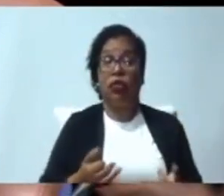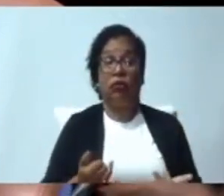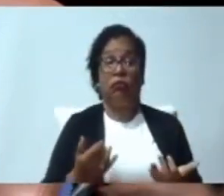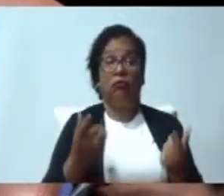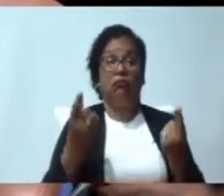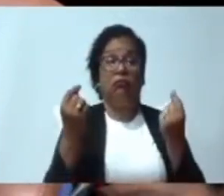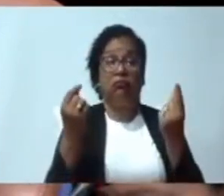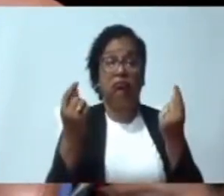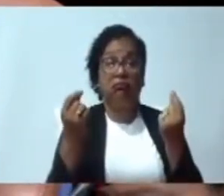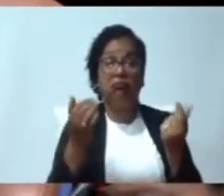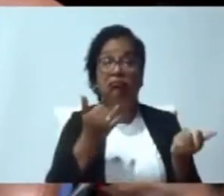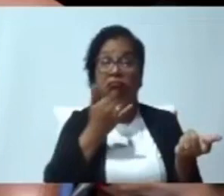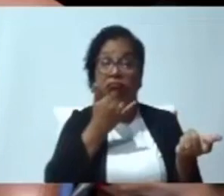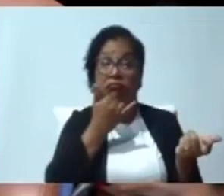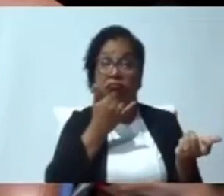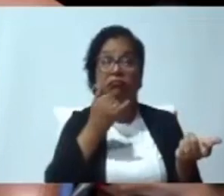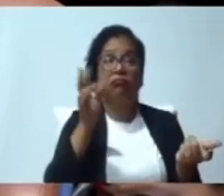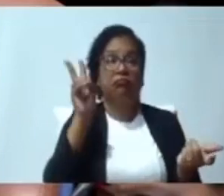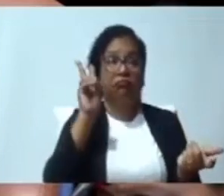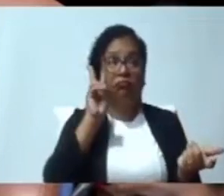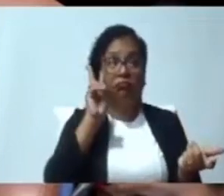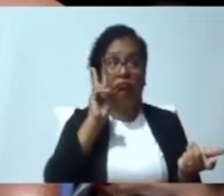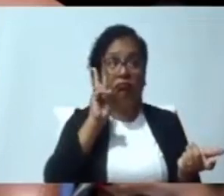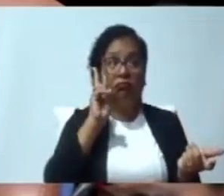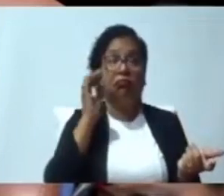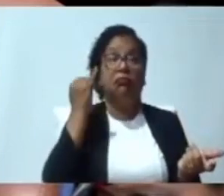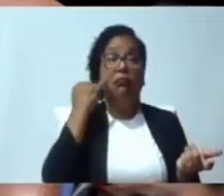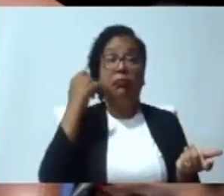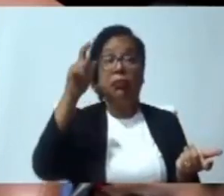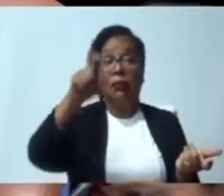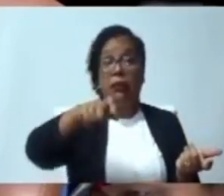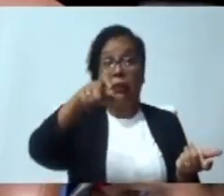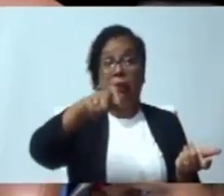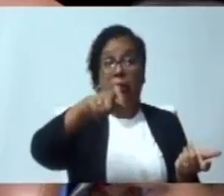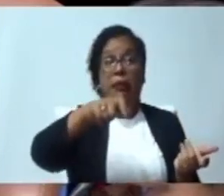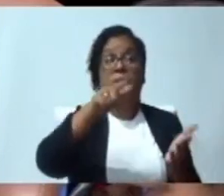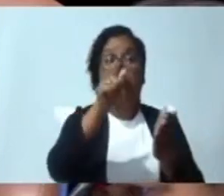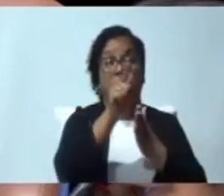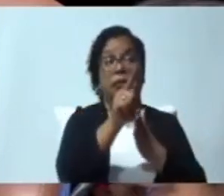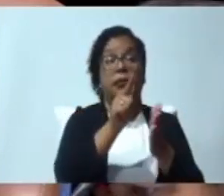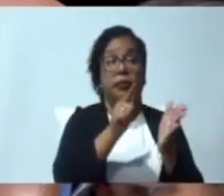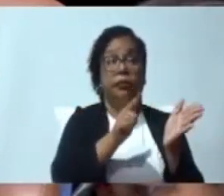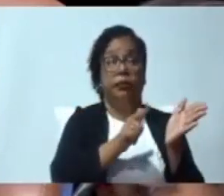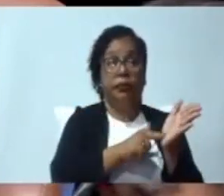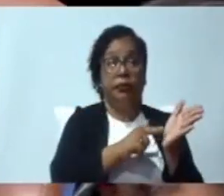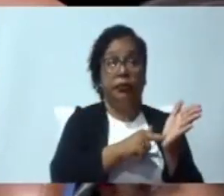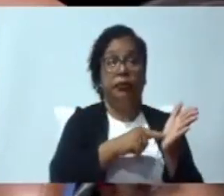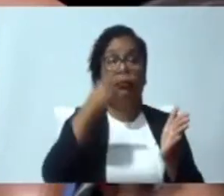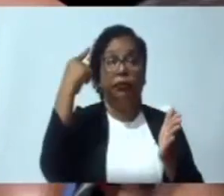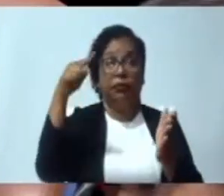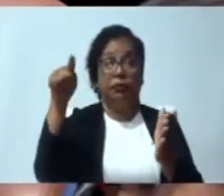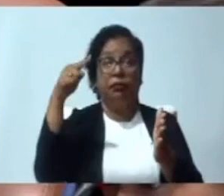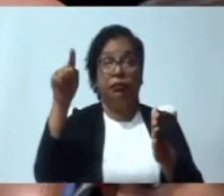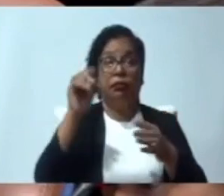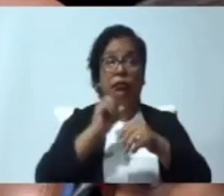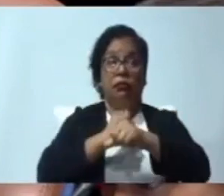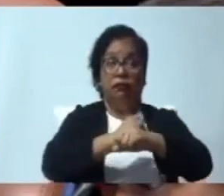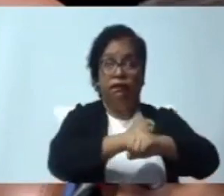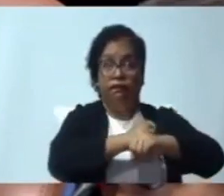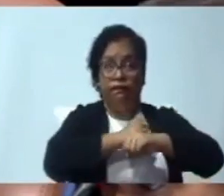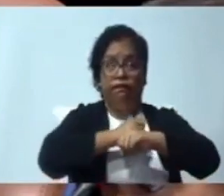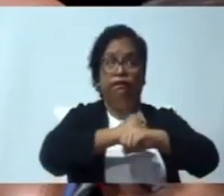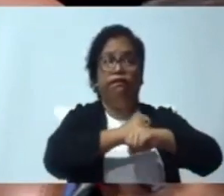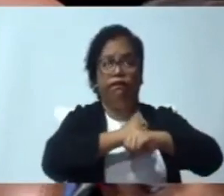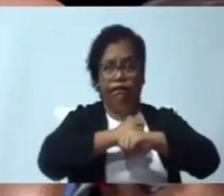si es que es necesario una ley para proteger el estatus, en